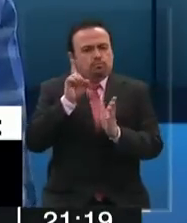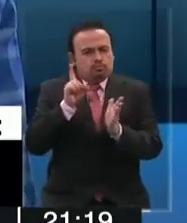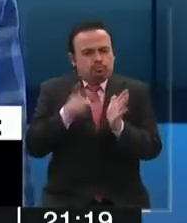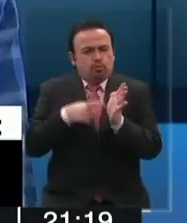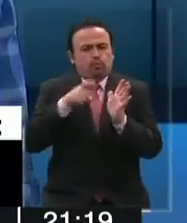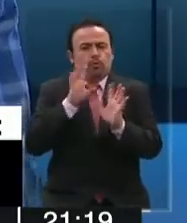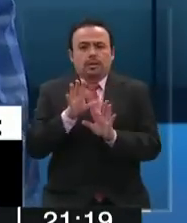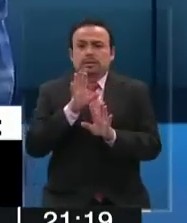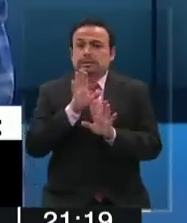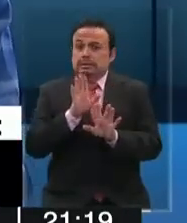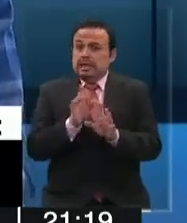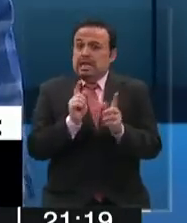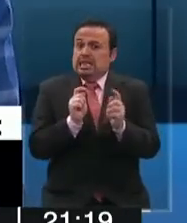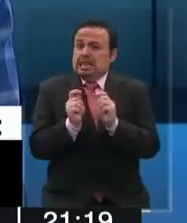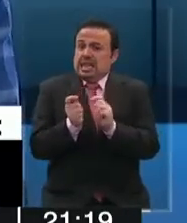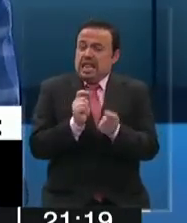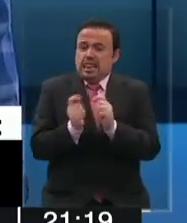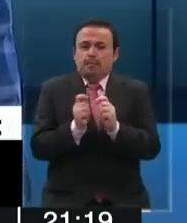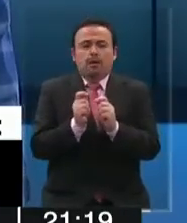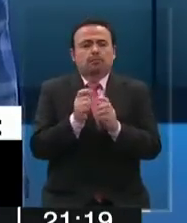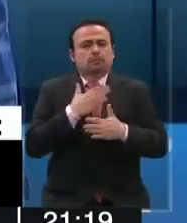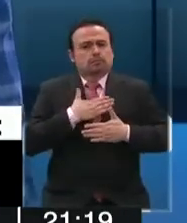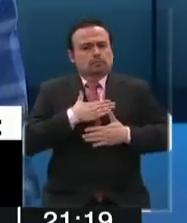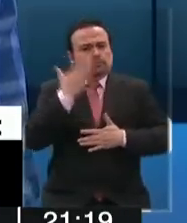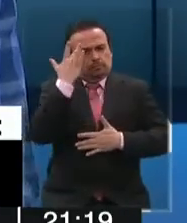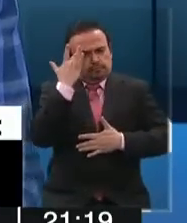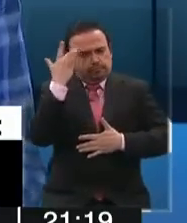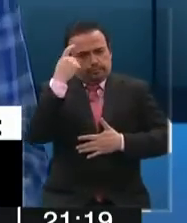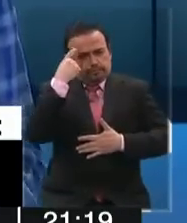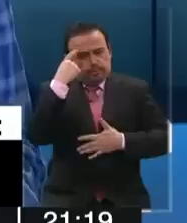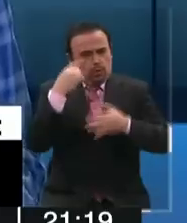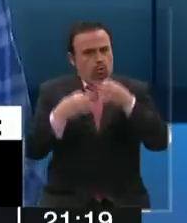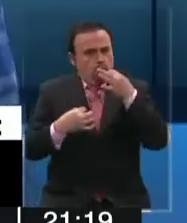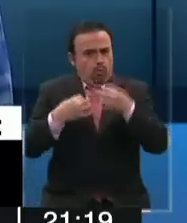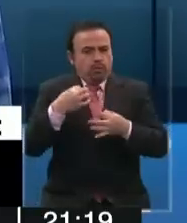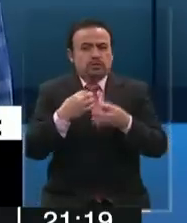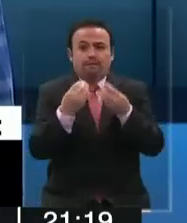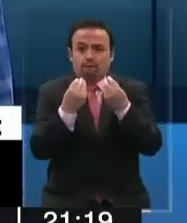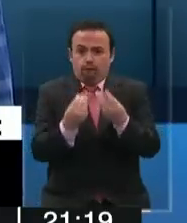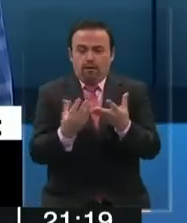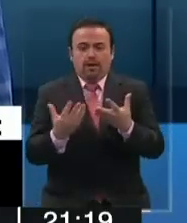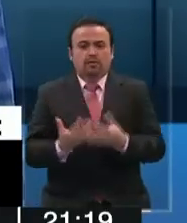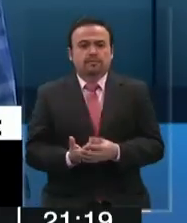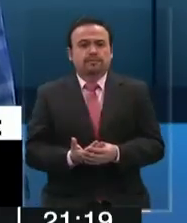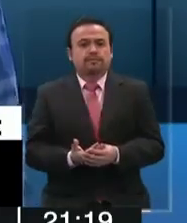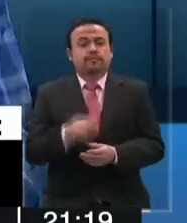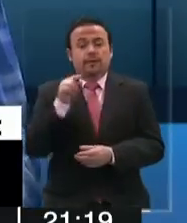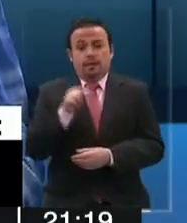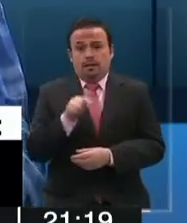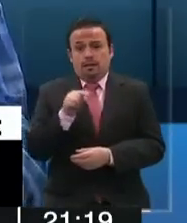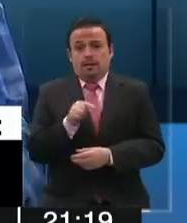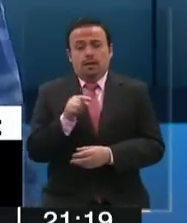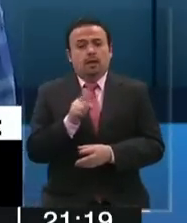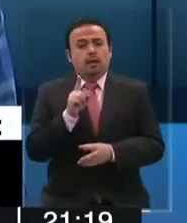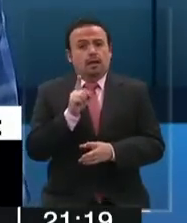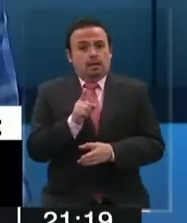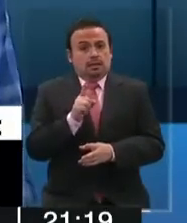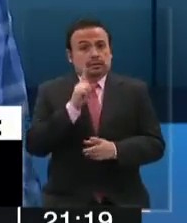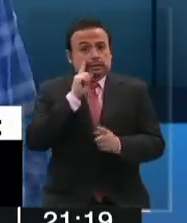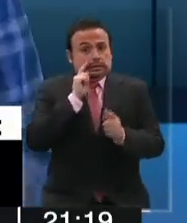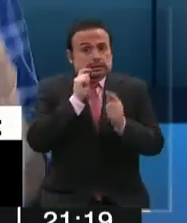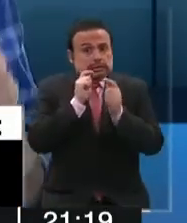cautela con mucha prudencia y buen juicio porque aquí están poniéndose en